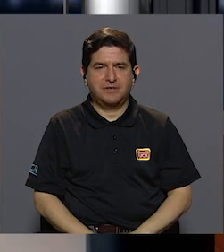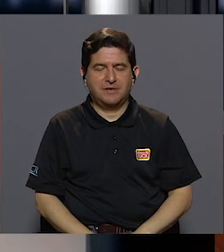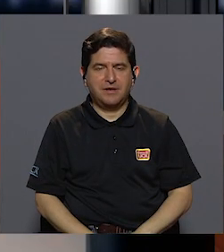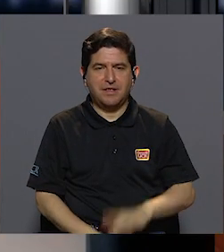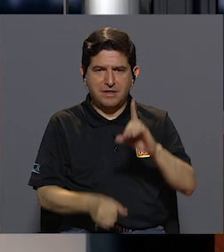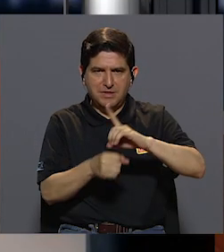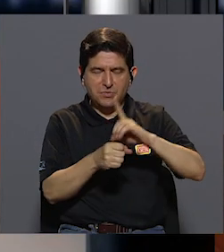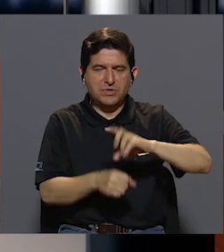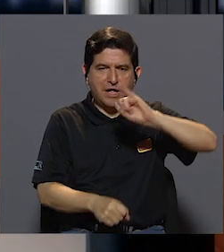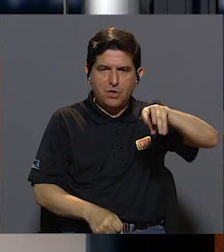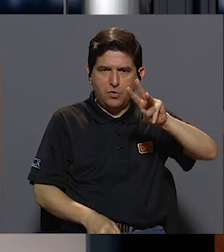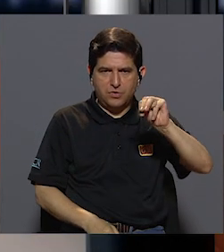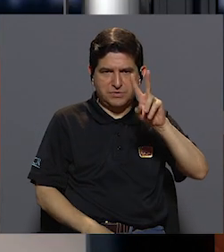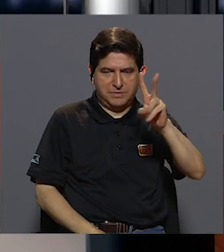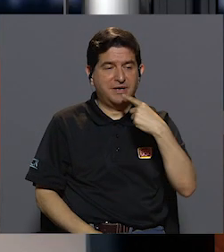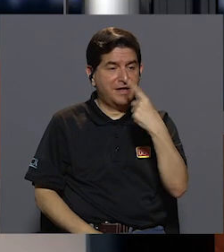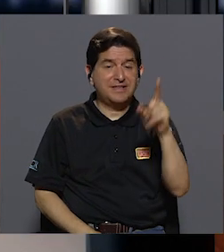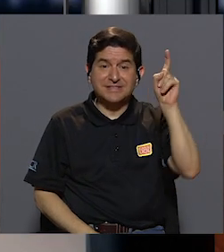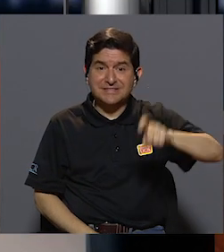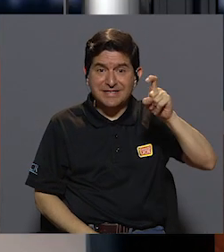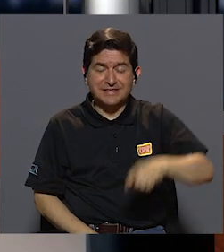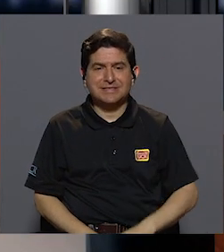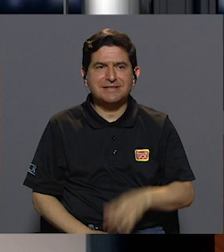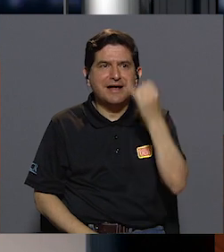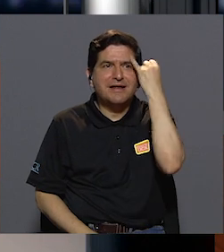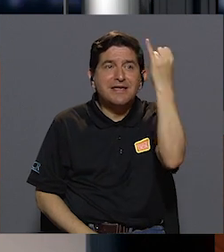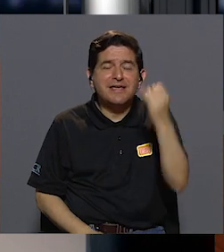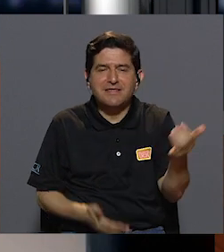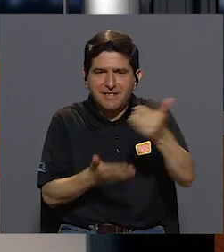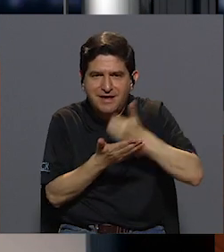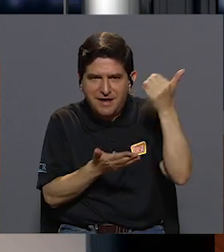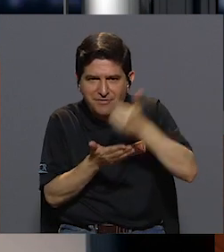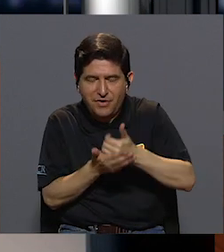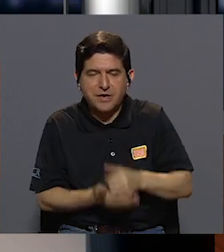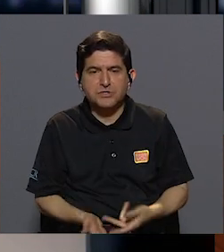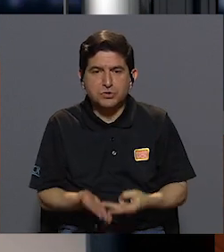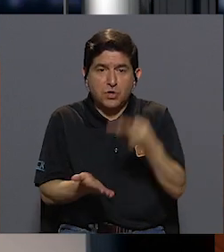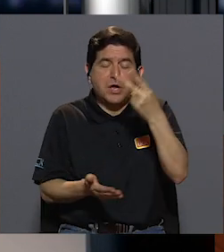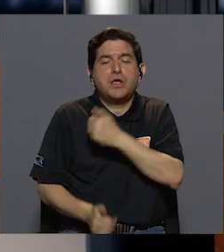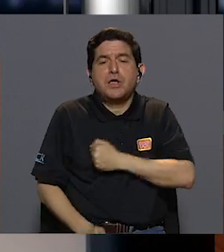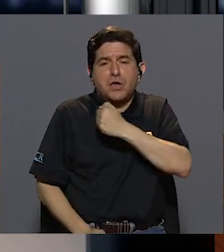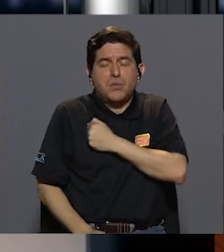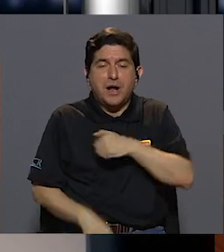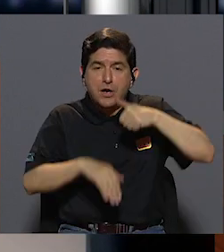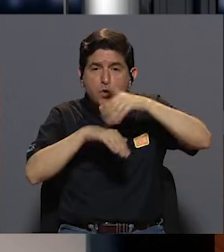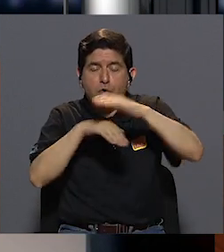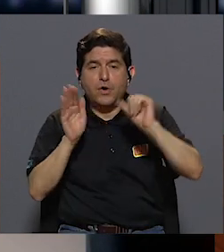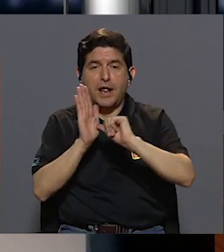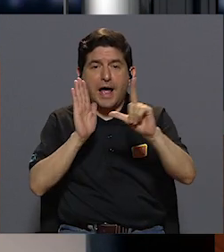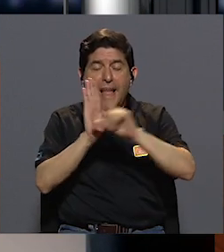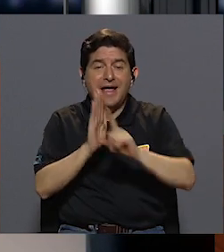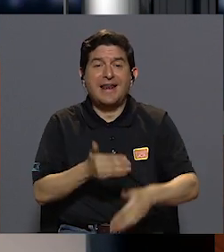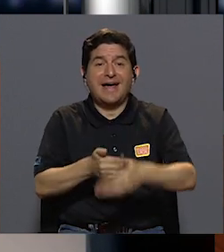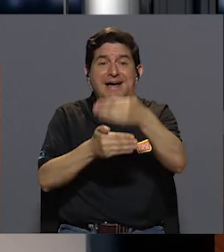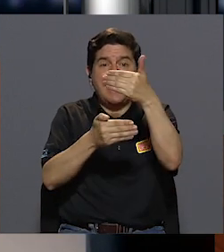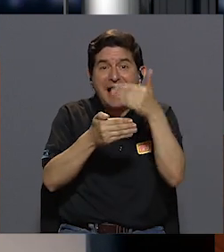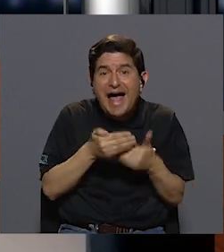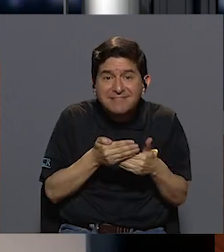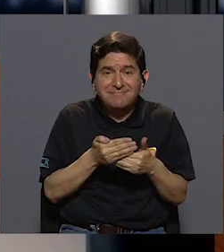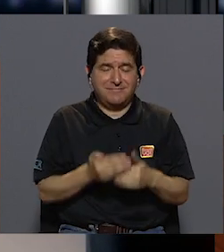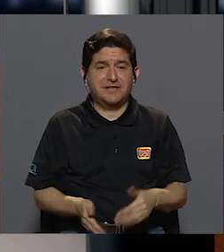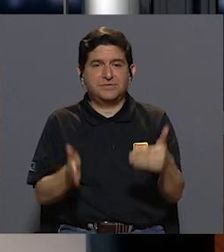El diputado Villalta señala la necesidad de que las estimaciones de recaudación y montos perdonados se envíen a la Asamblea